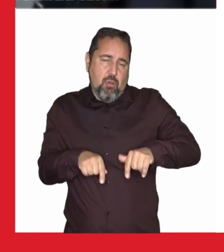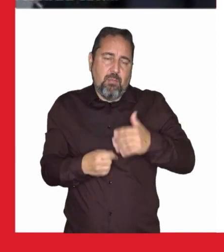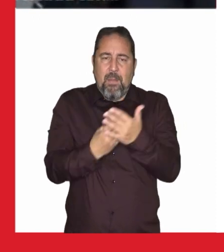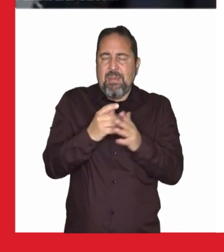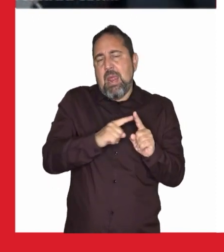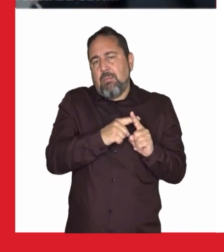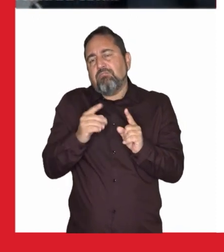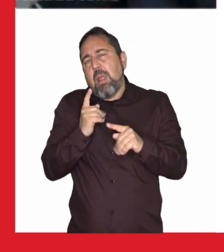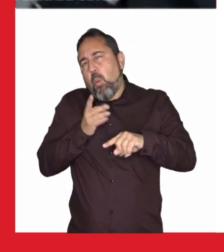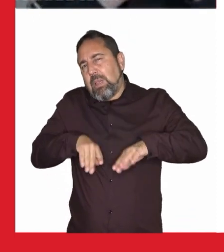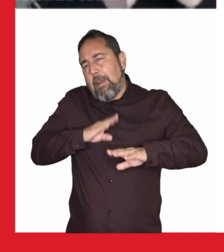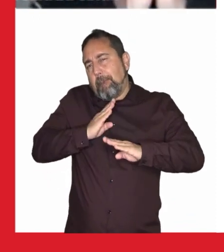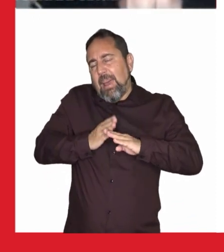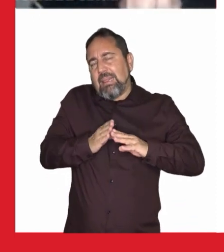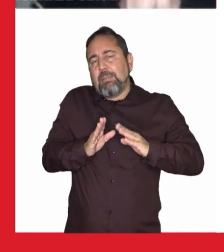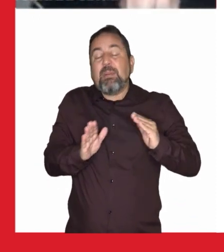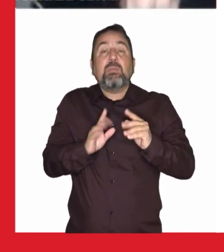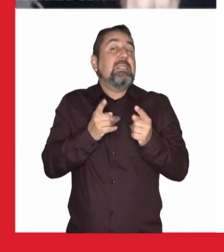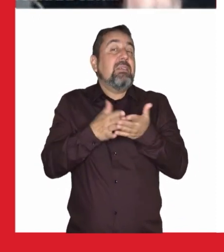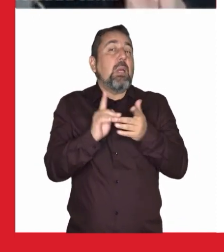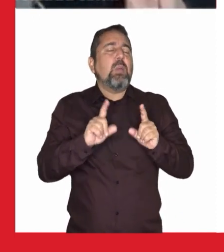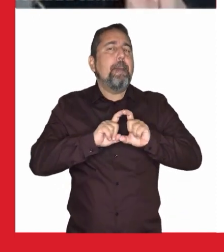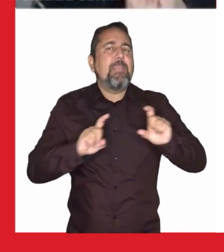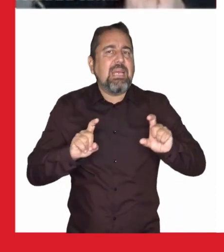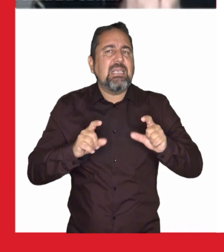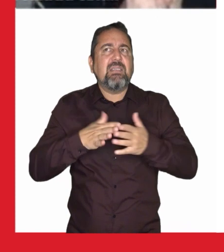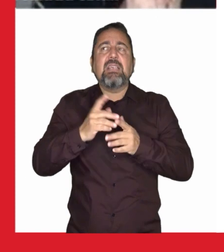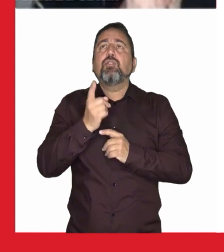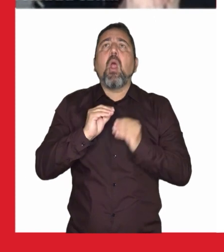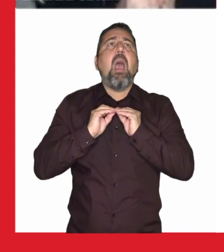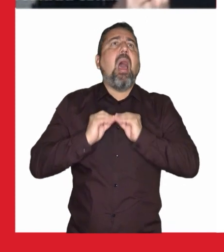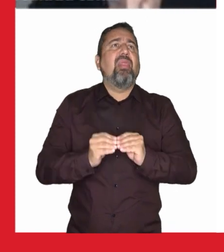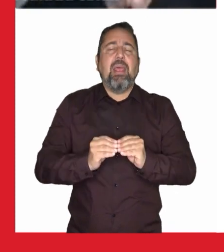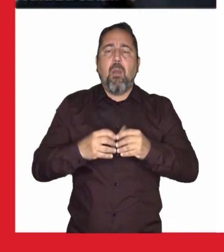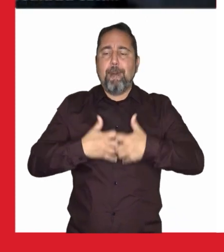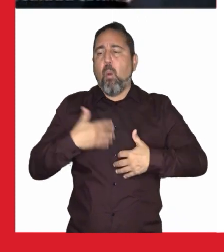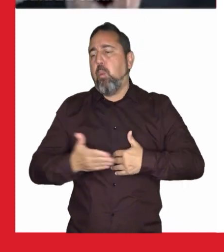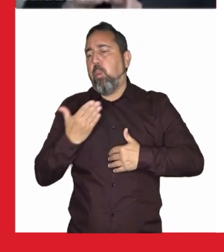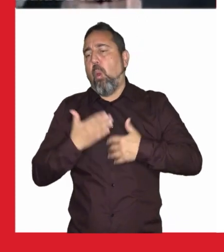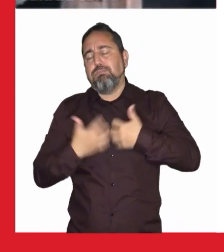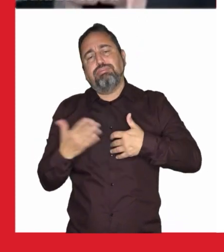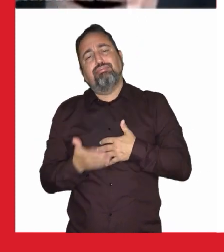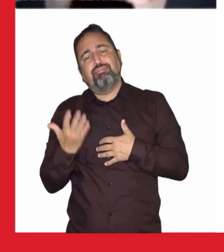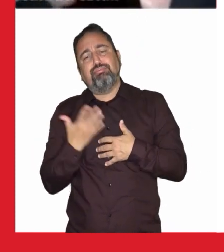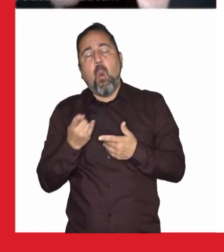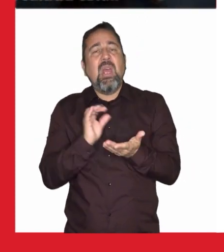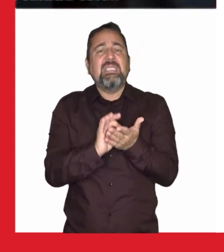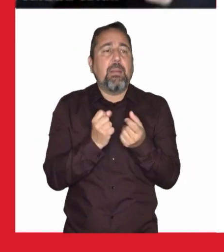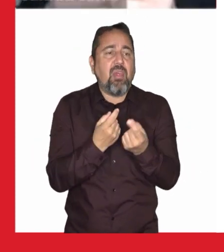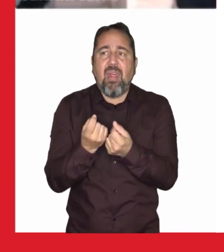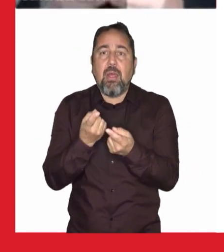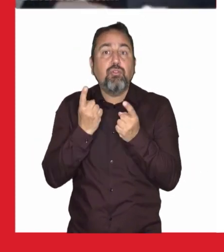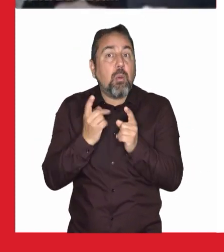de la mañana, de esta última parte de la mañana, va a ser que os quede claro que una empresa no es solo hacer, no es